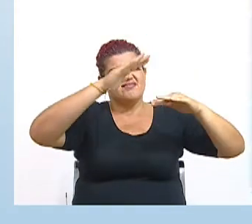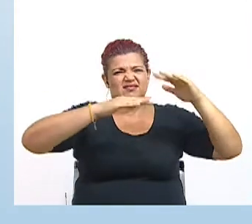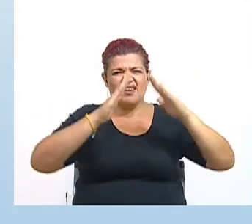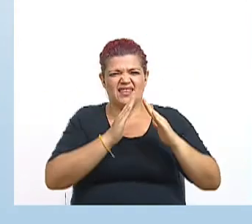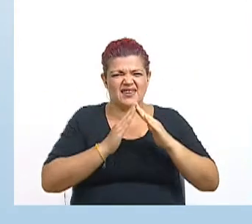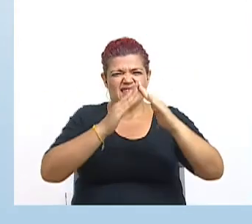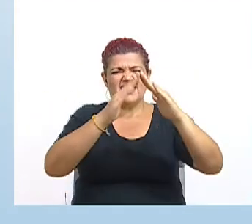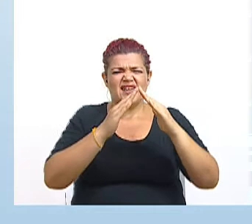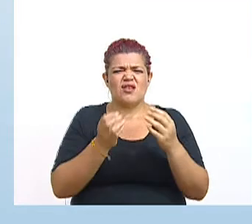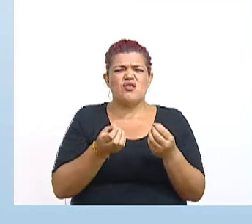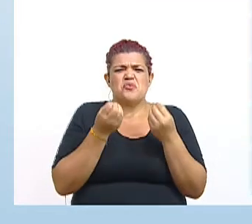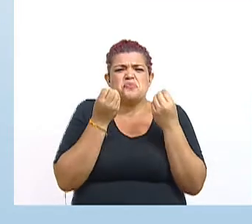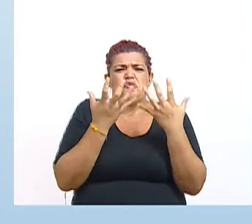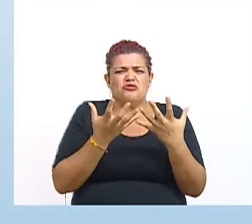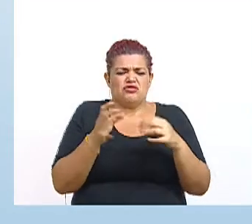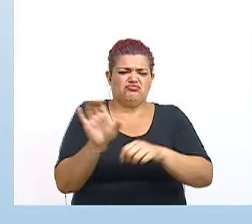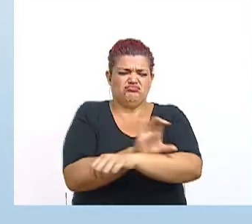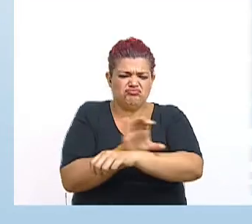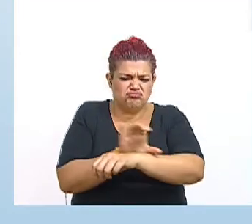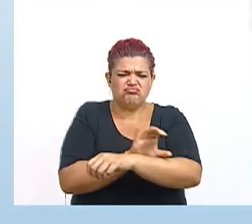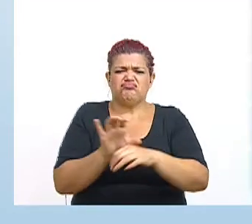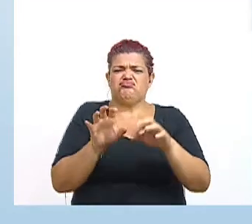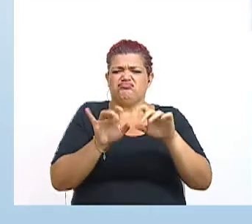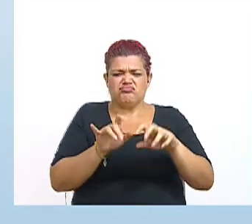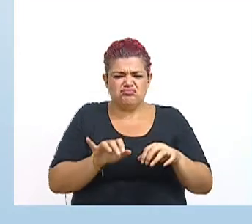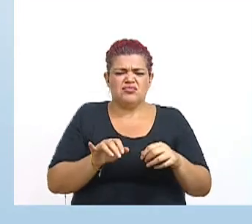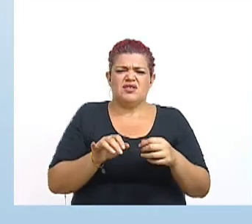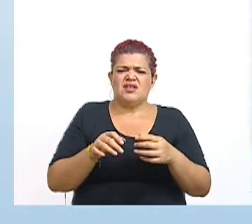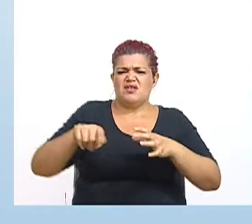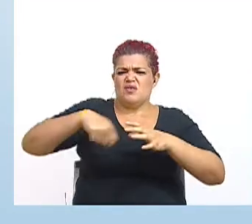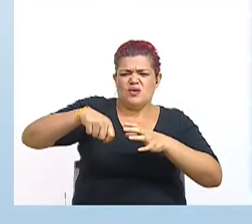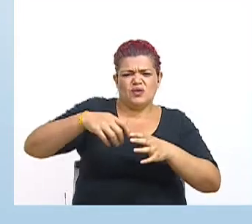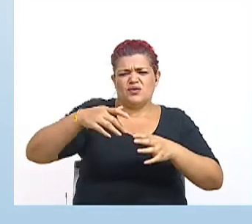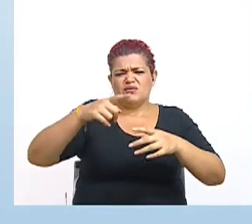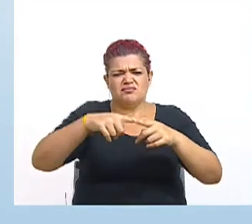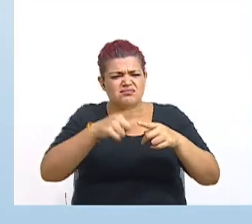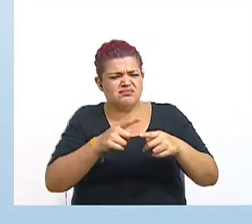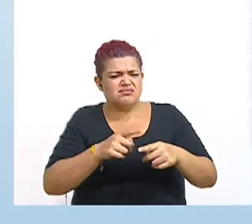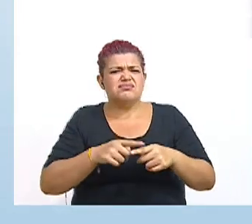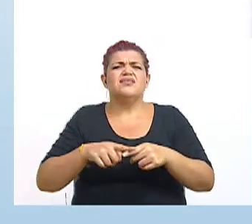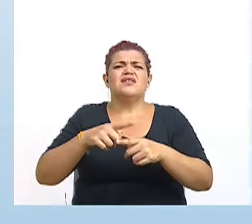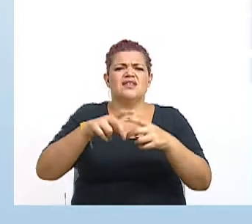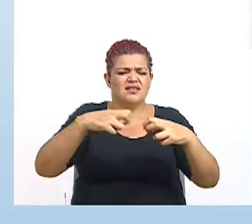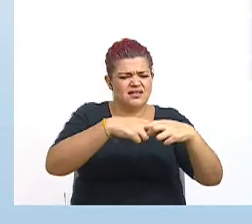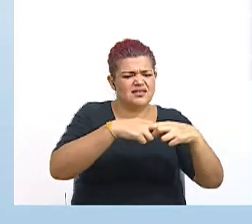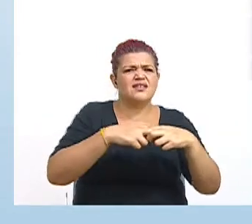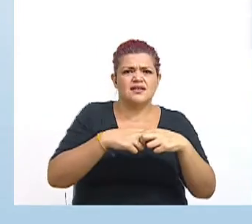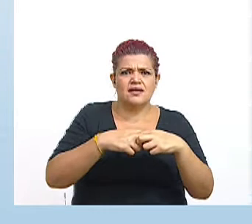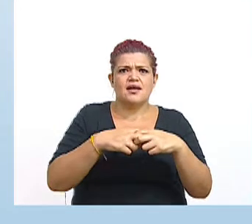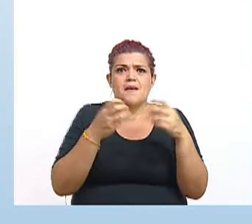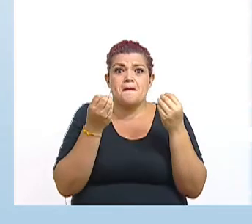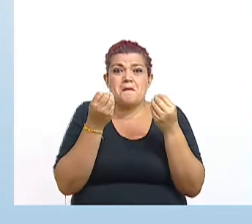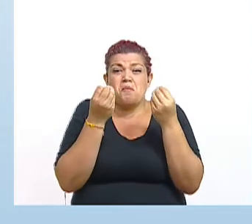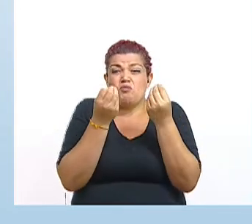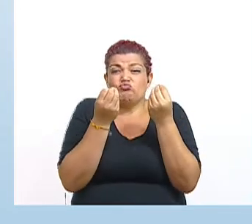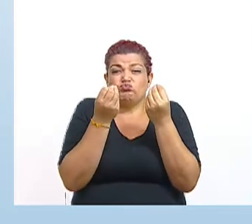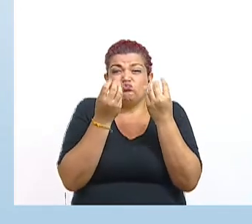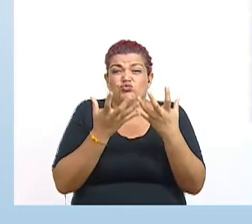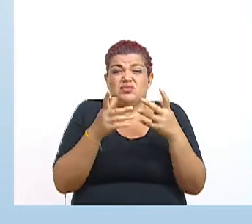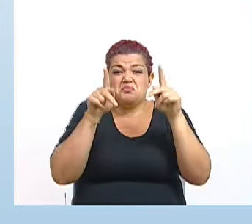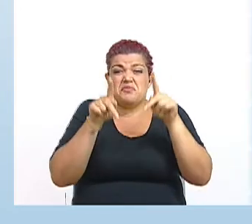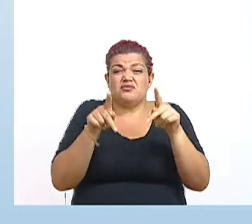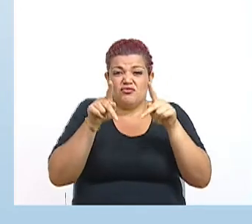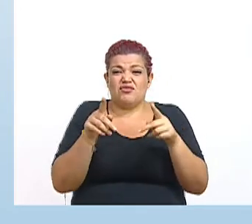de electrodomésticos, computadoras, equipos, y eso se debe, por supuesto, al mayor número de habitantes. Eso nos